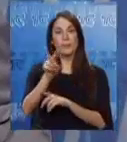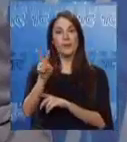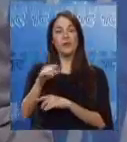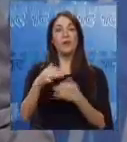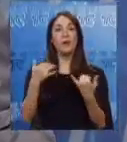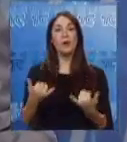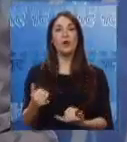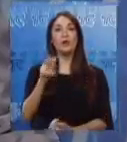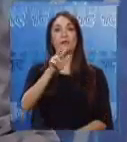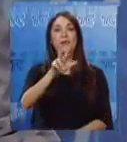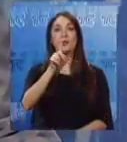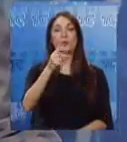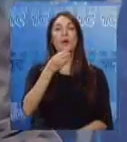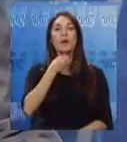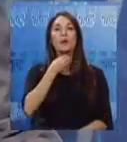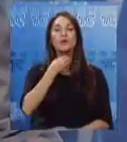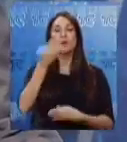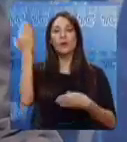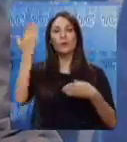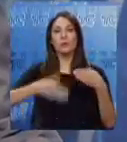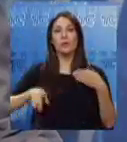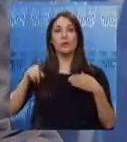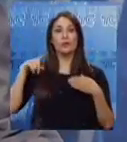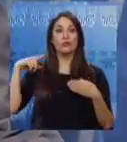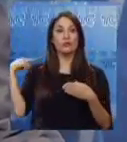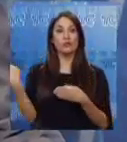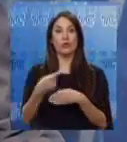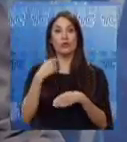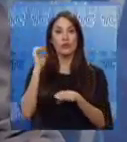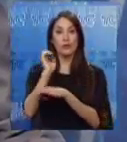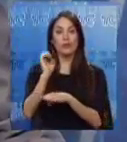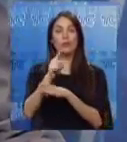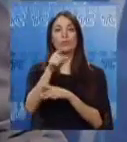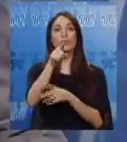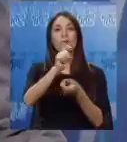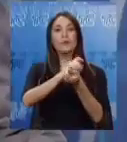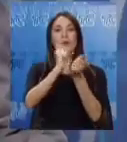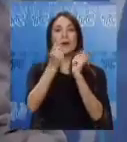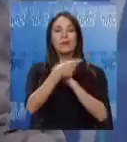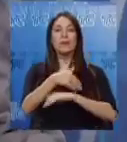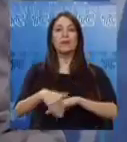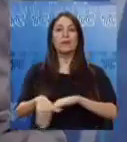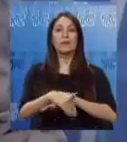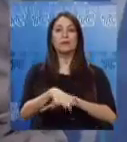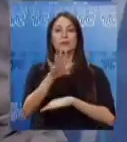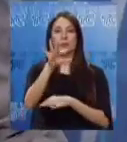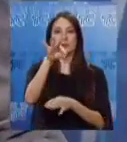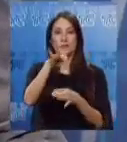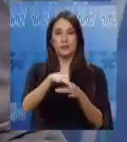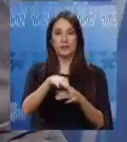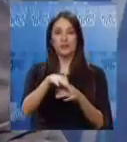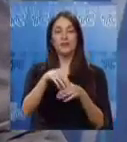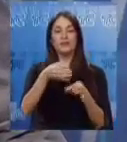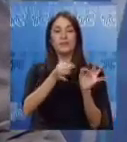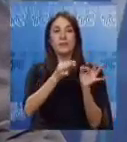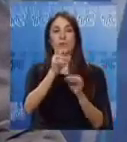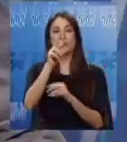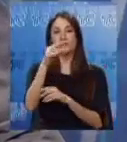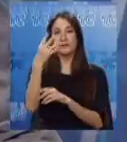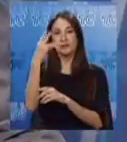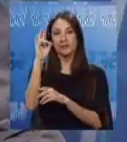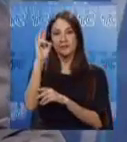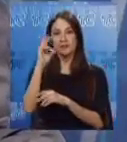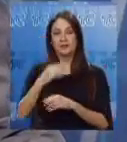hoy, 31 de agosto, culmina el plazo para que los ecuatorianos soliciten el cambio de domicilio para las próximas elecciones de febrero del